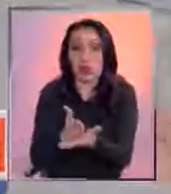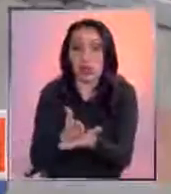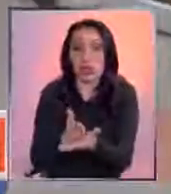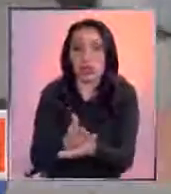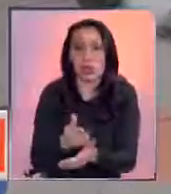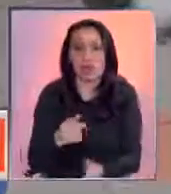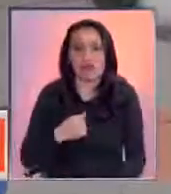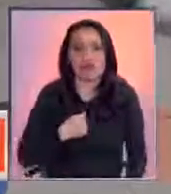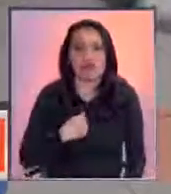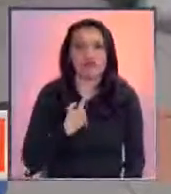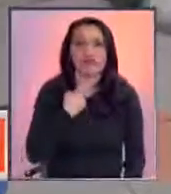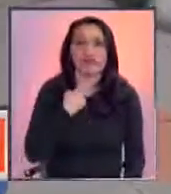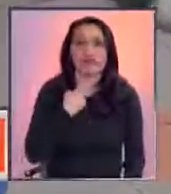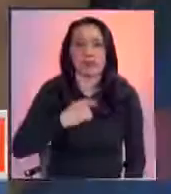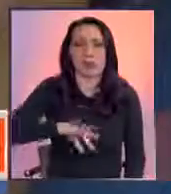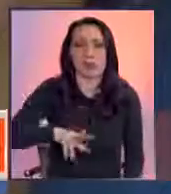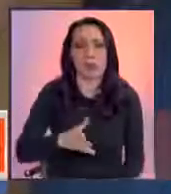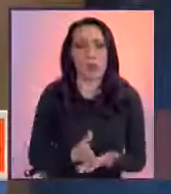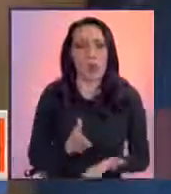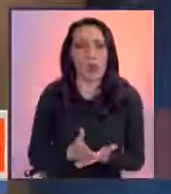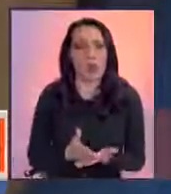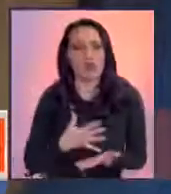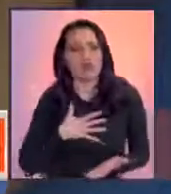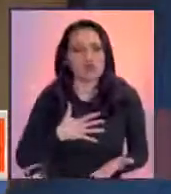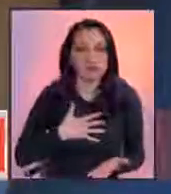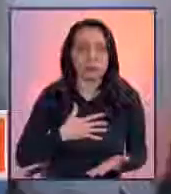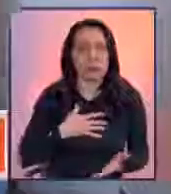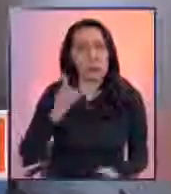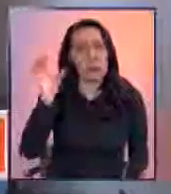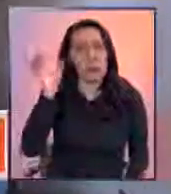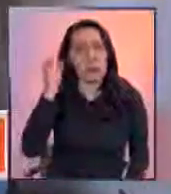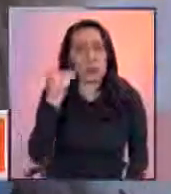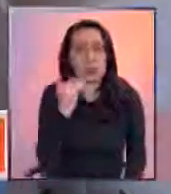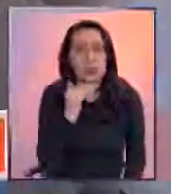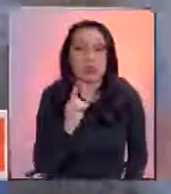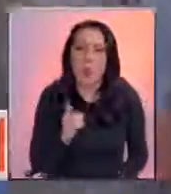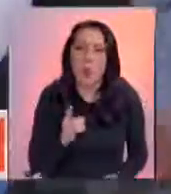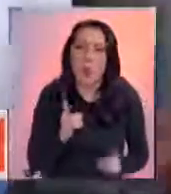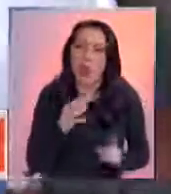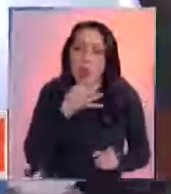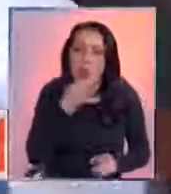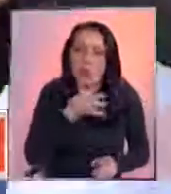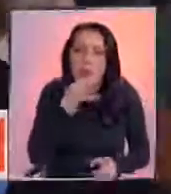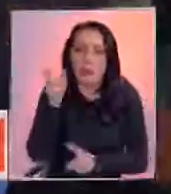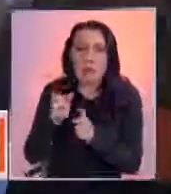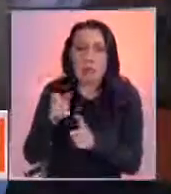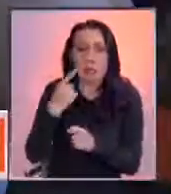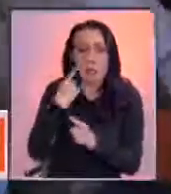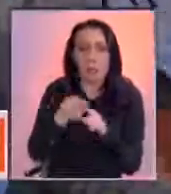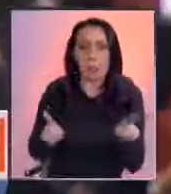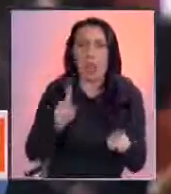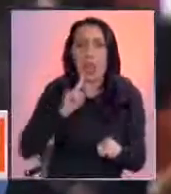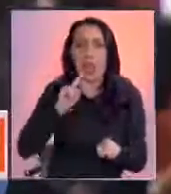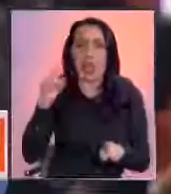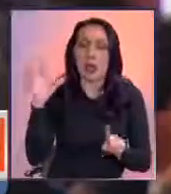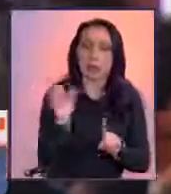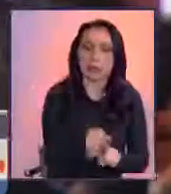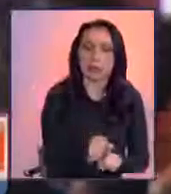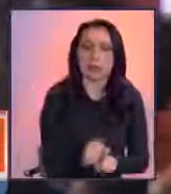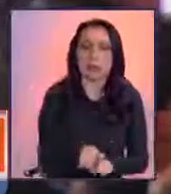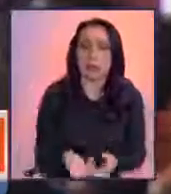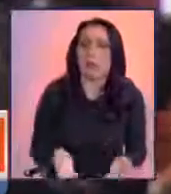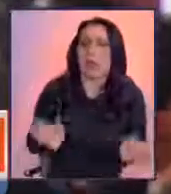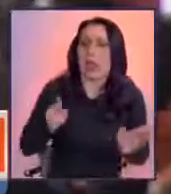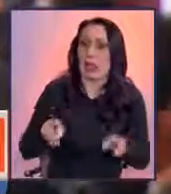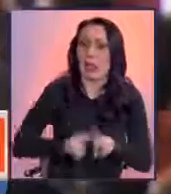resienten el perjuicio del asalto en su escuela y desde la inocencia tienen palabras para los desconocidos atacantes. ¿Para qué hacen eso